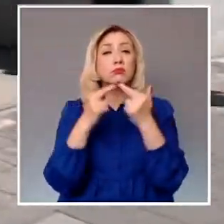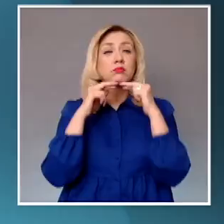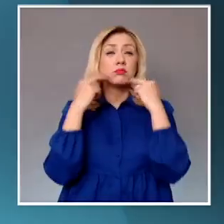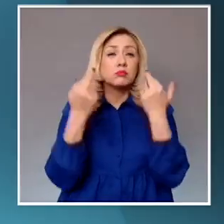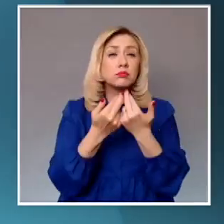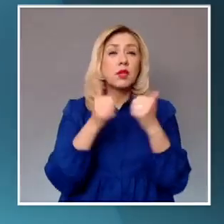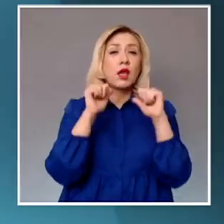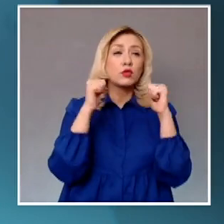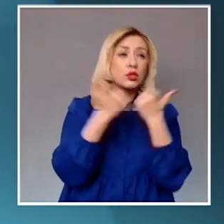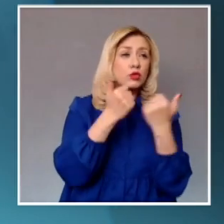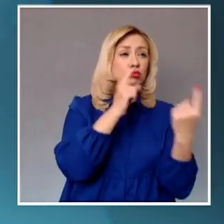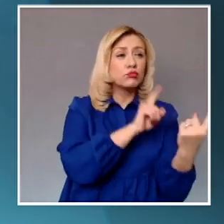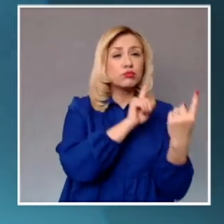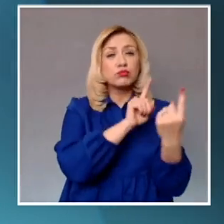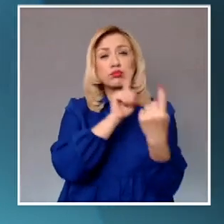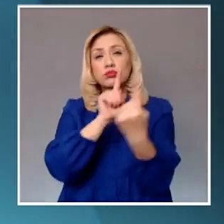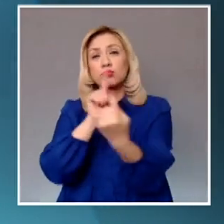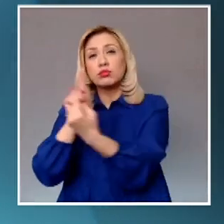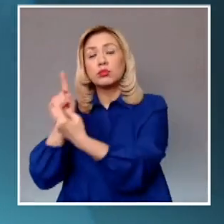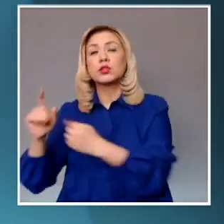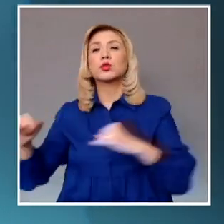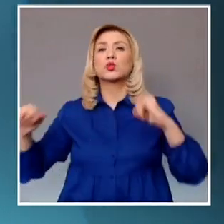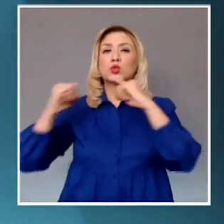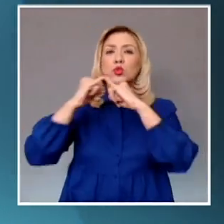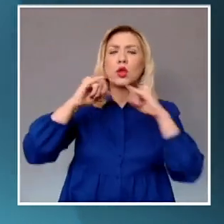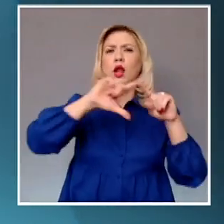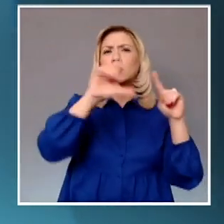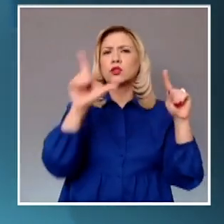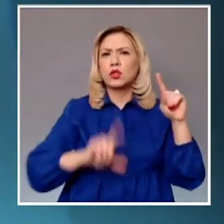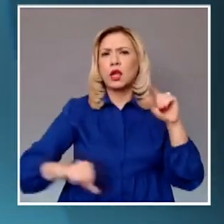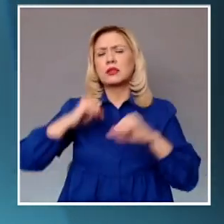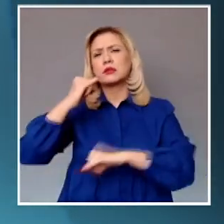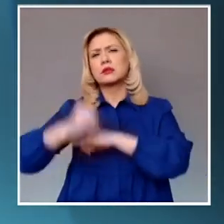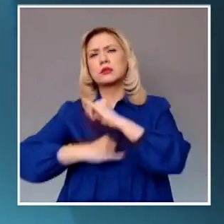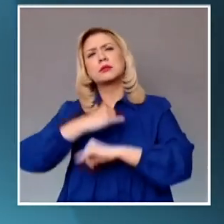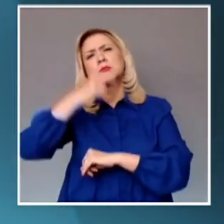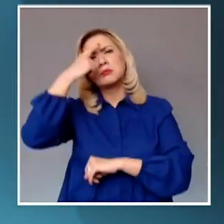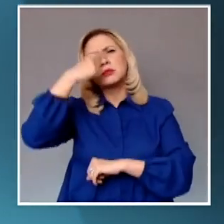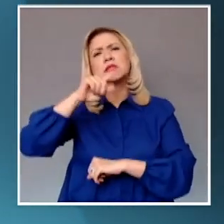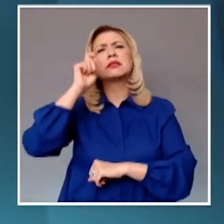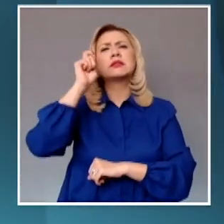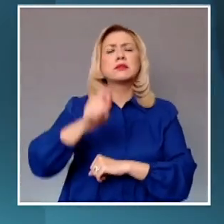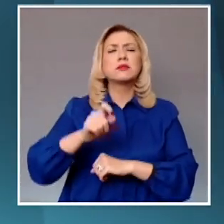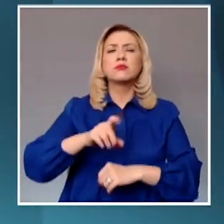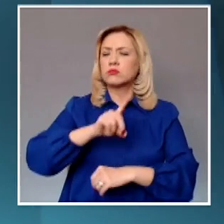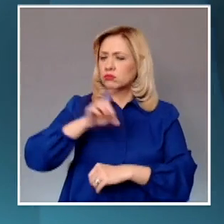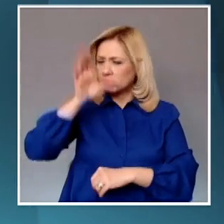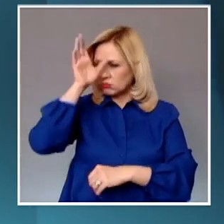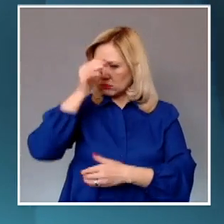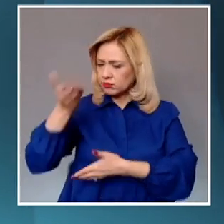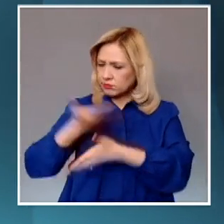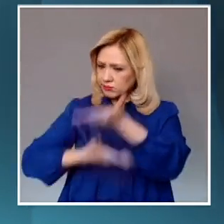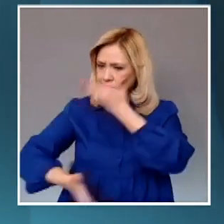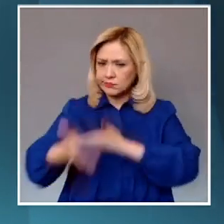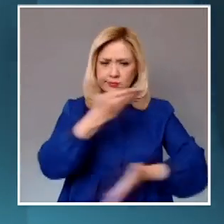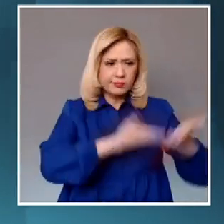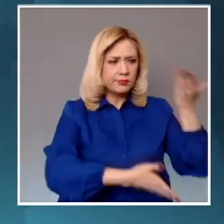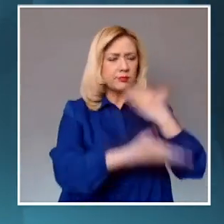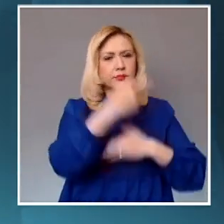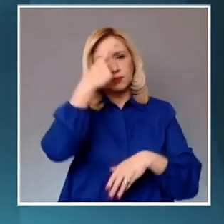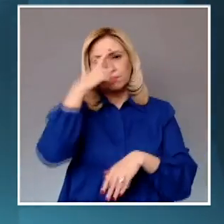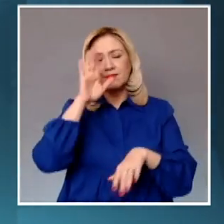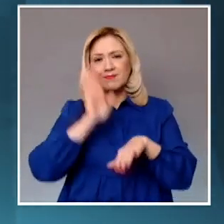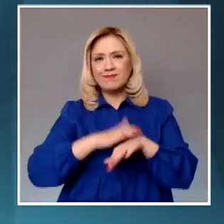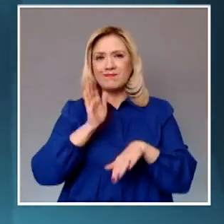e instituciones nacionales e internacionales con las que suscribió convenios interinstitucionales para sumar esfuerzos a fin de